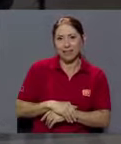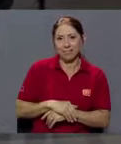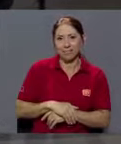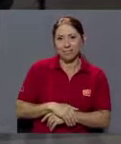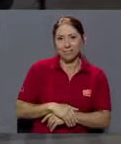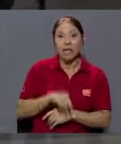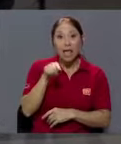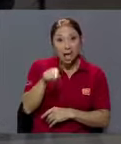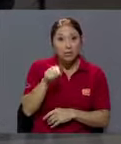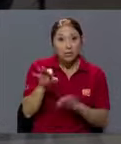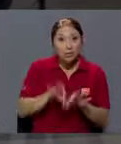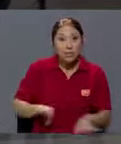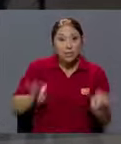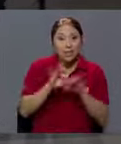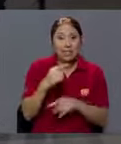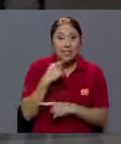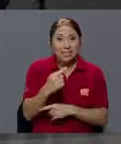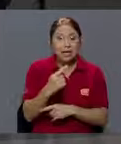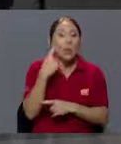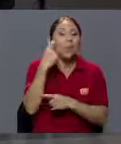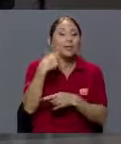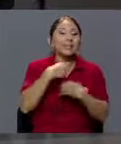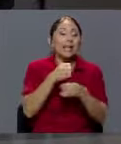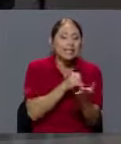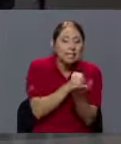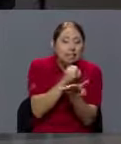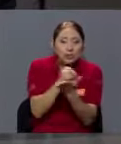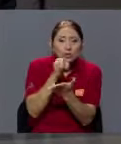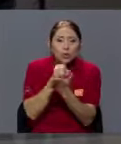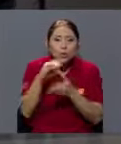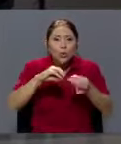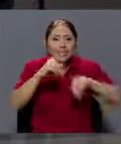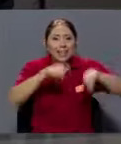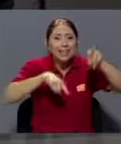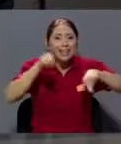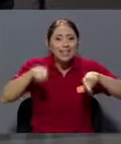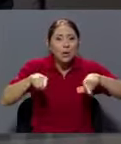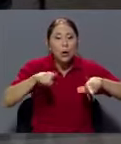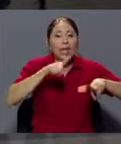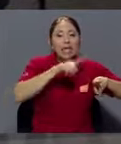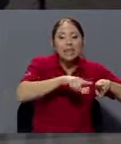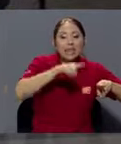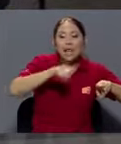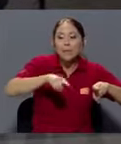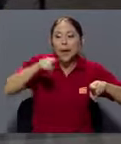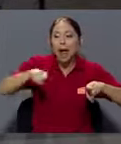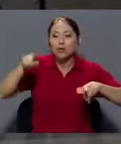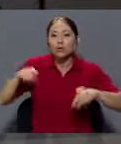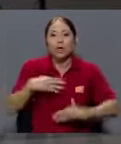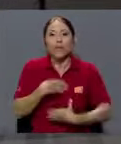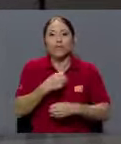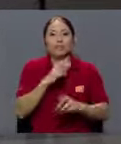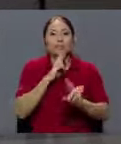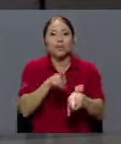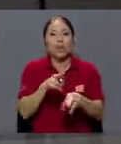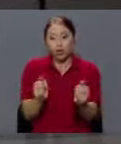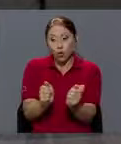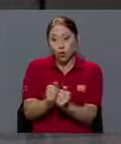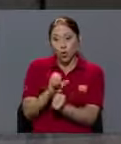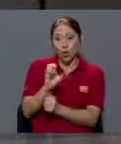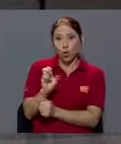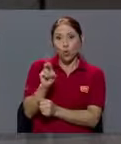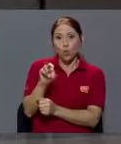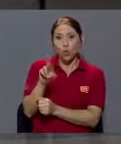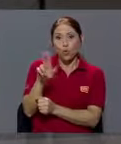decirlo porque se hace todo un estudio estadístico a partir de eso, de intervalos de confianza de los resultados, y con la curva tratamos de minimizar